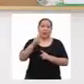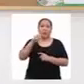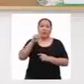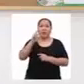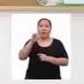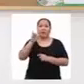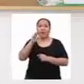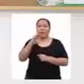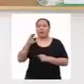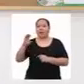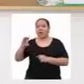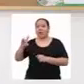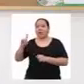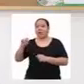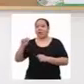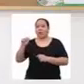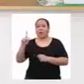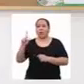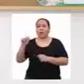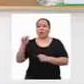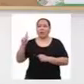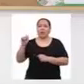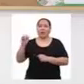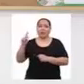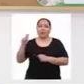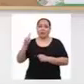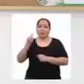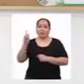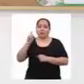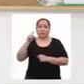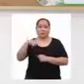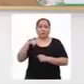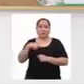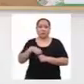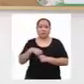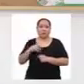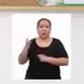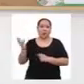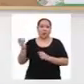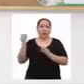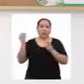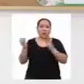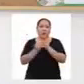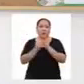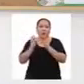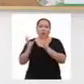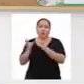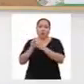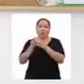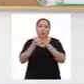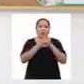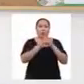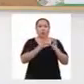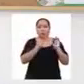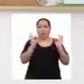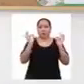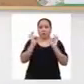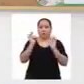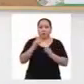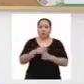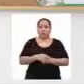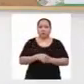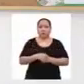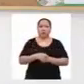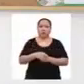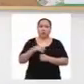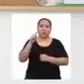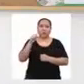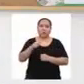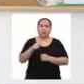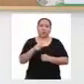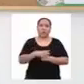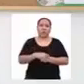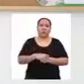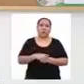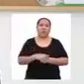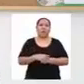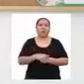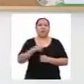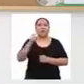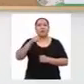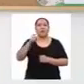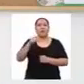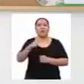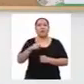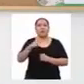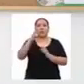variable es cualitativa. No se necesita formar algún grupo en ningún caso. Por lo tanto, vamos a